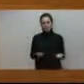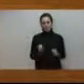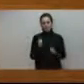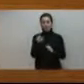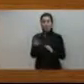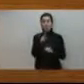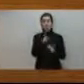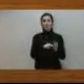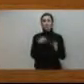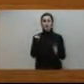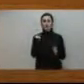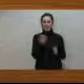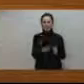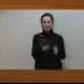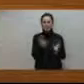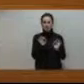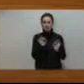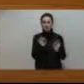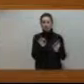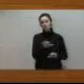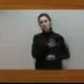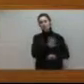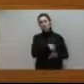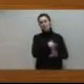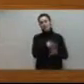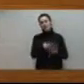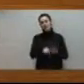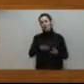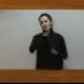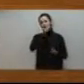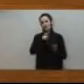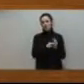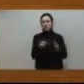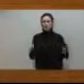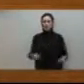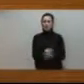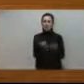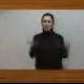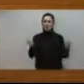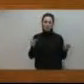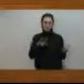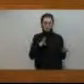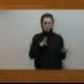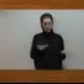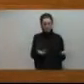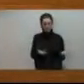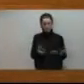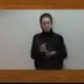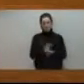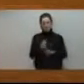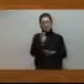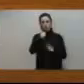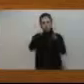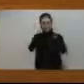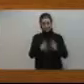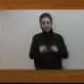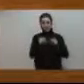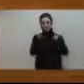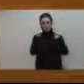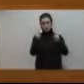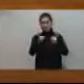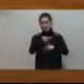de 2015, y nos la mandan en febrero de 2016. Simplemente, señor consejero, lo que ustedes han estado haciendo, y se lo voy a decir muy